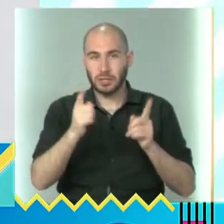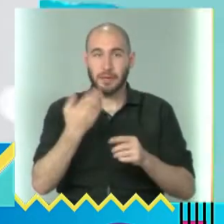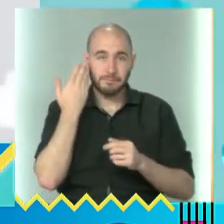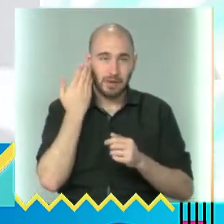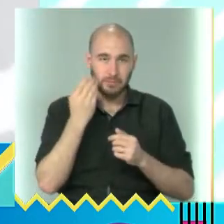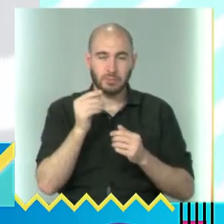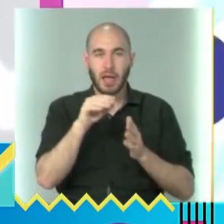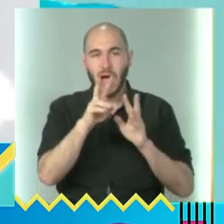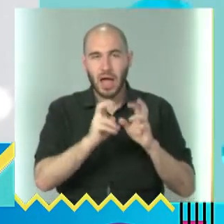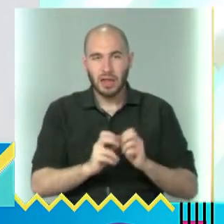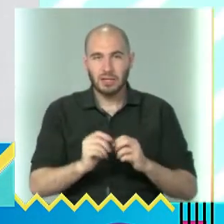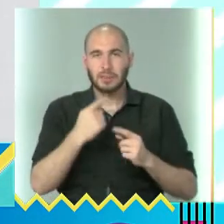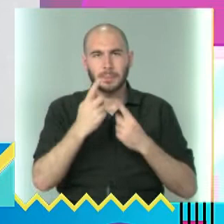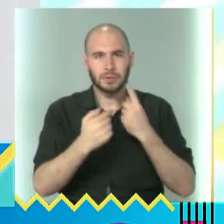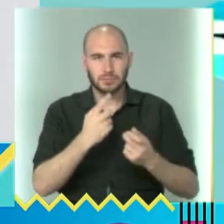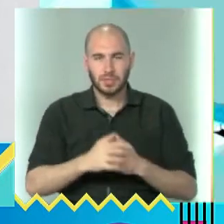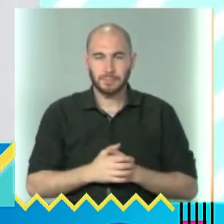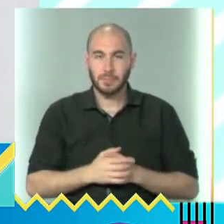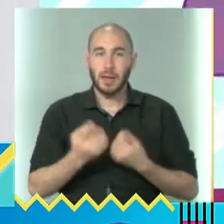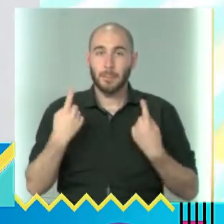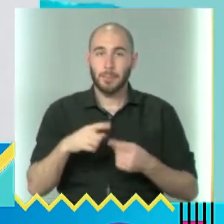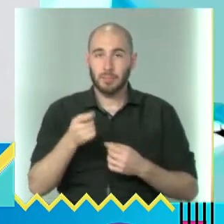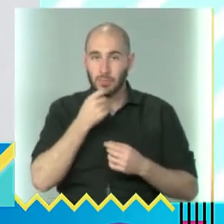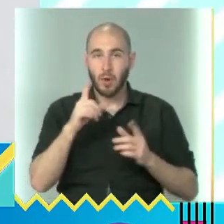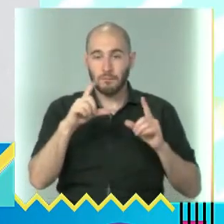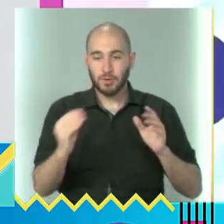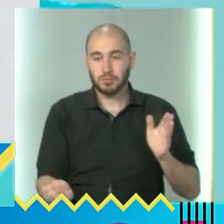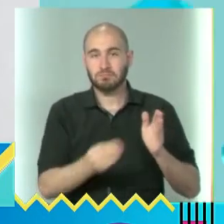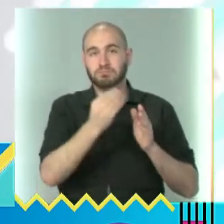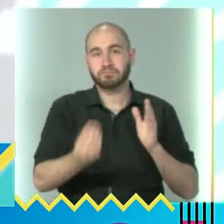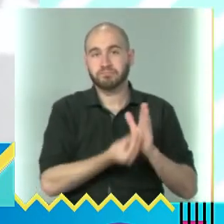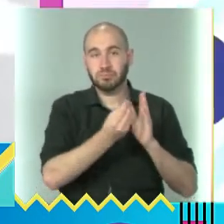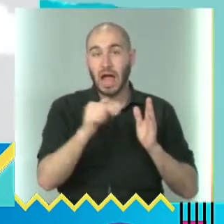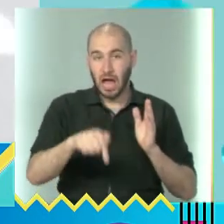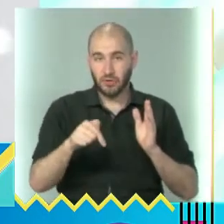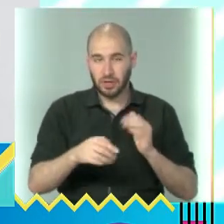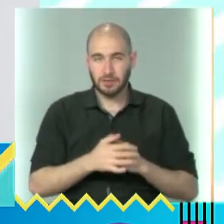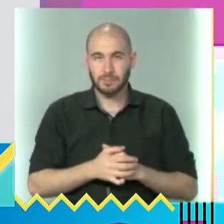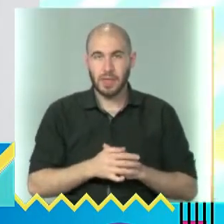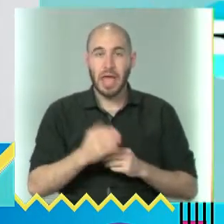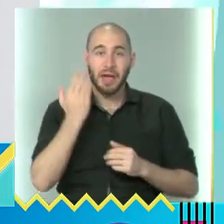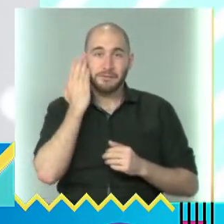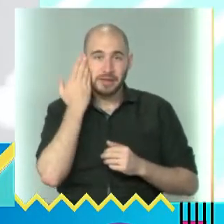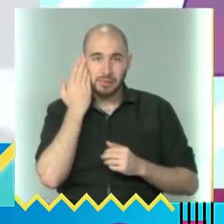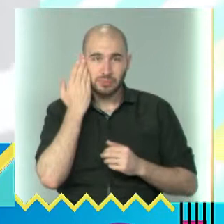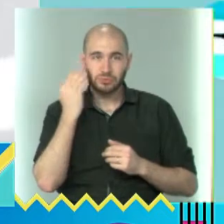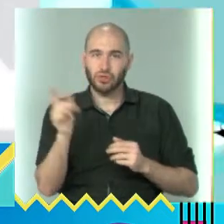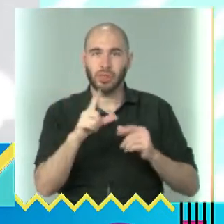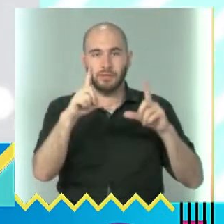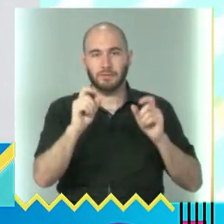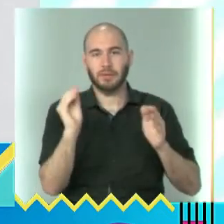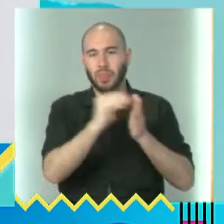además de este análisis que hizo después con la encuesta. Pero si vos ahora subís una foto, subimos una foto ahora y Facebook, todos etiquetados en